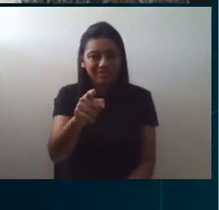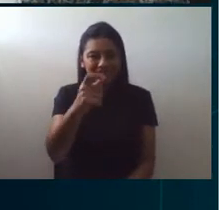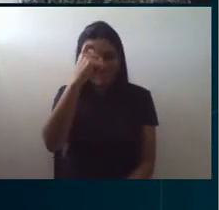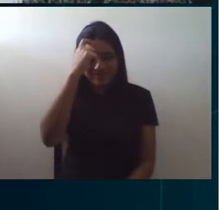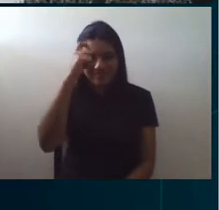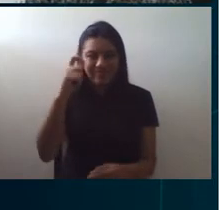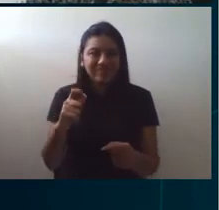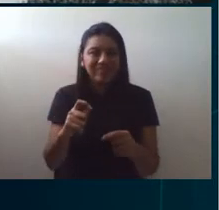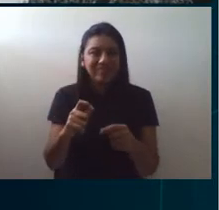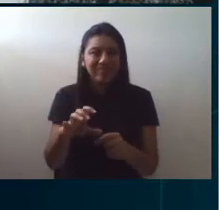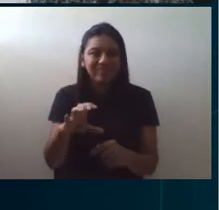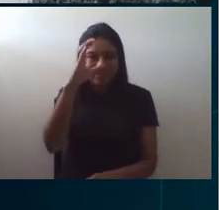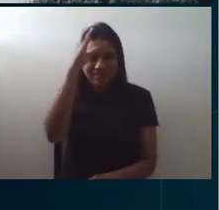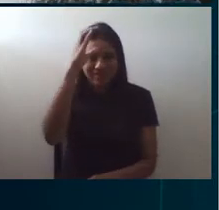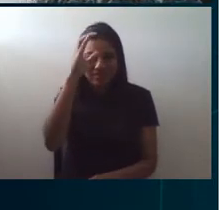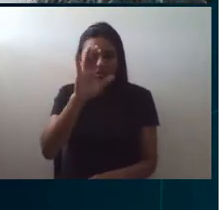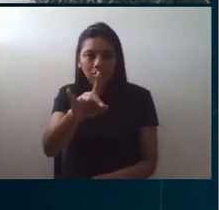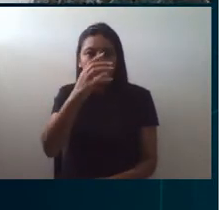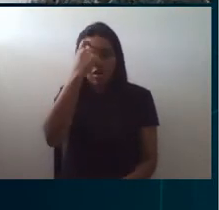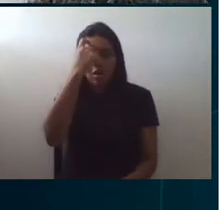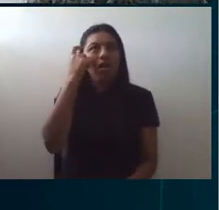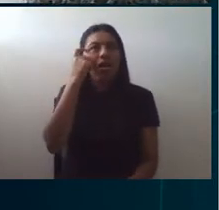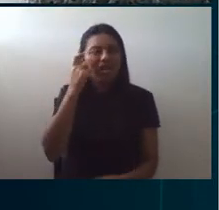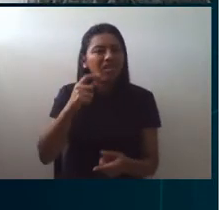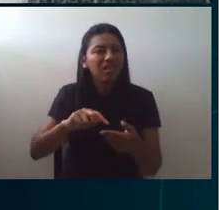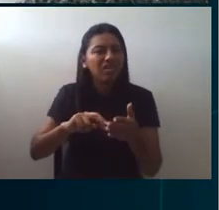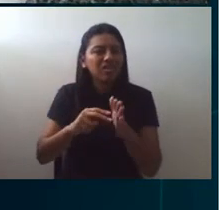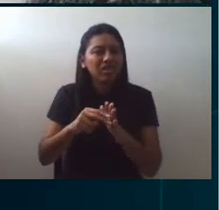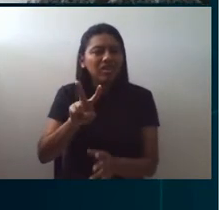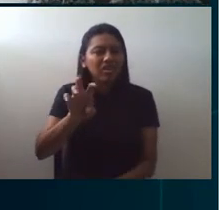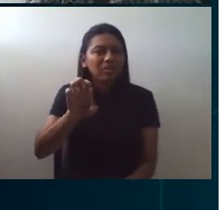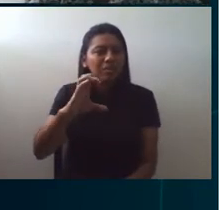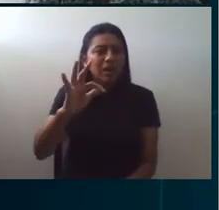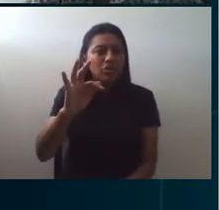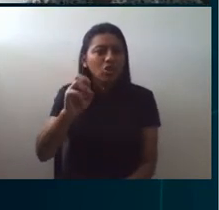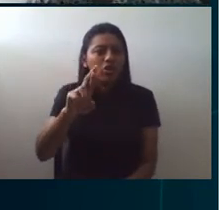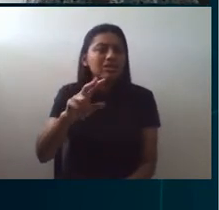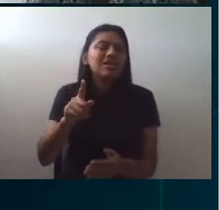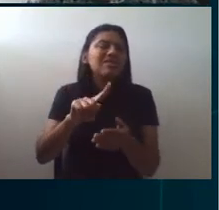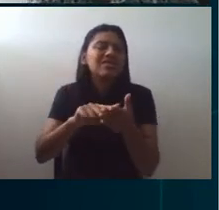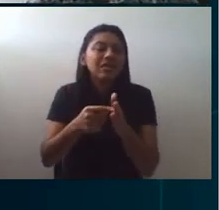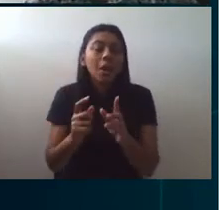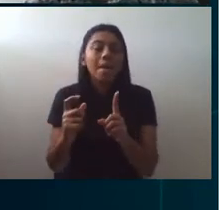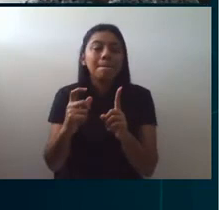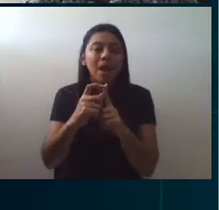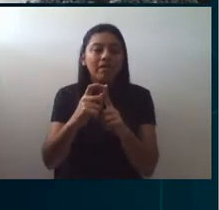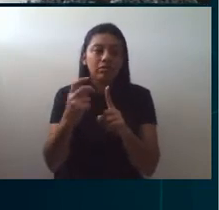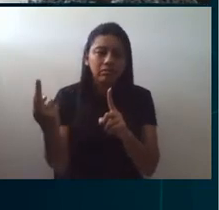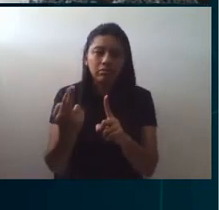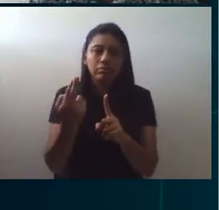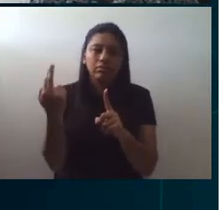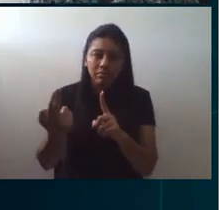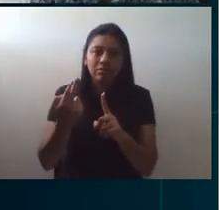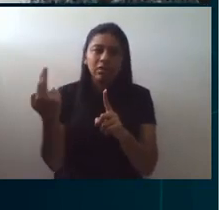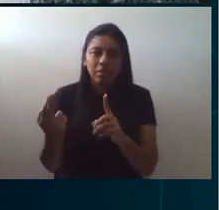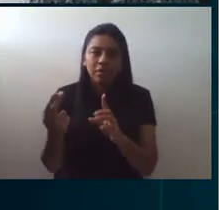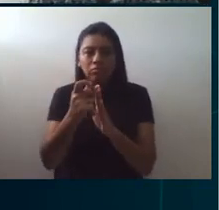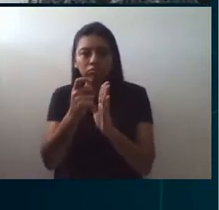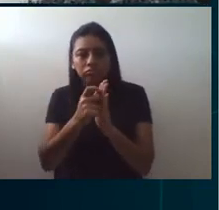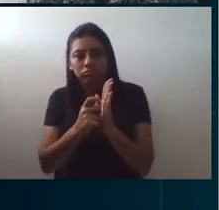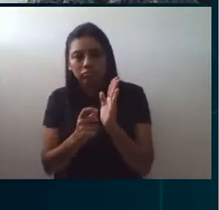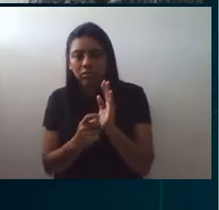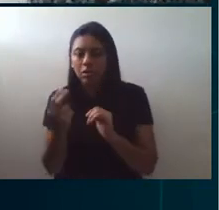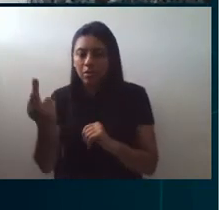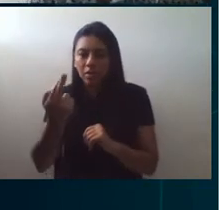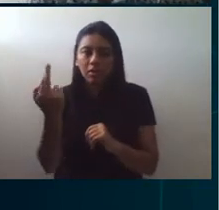mostrando las conclusiones es que empezamos a ver vectores más repetidos que otros, palabras más frecuentes que otros y esto es importante a la hora de hacer el análisis como